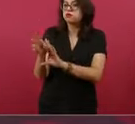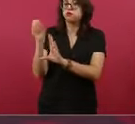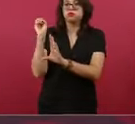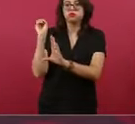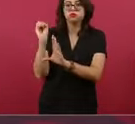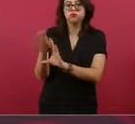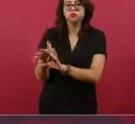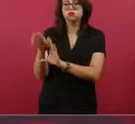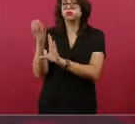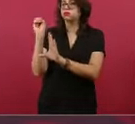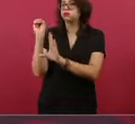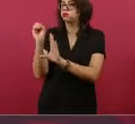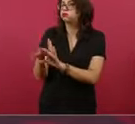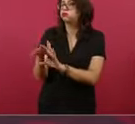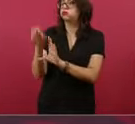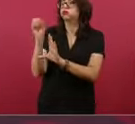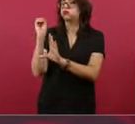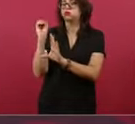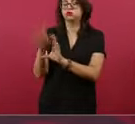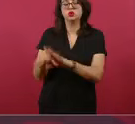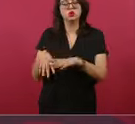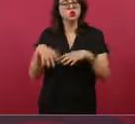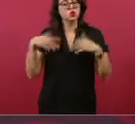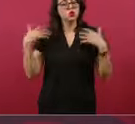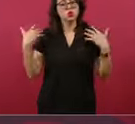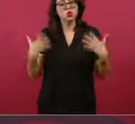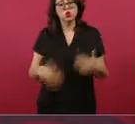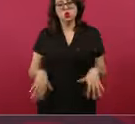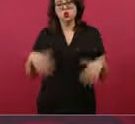mandan a sus familias. Este año van a